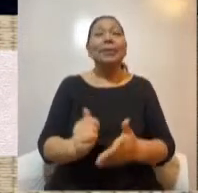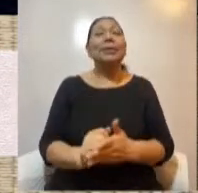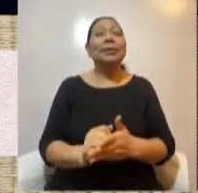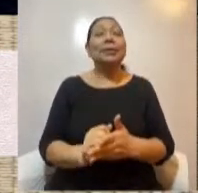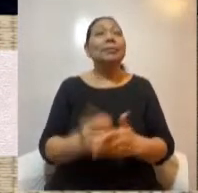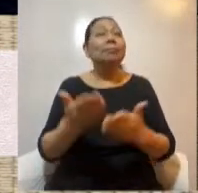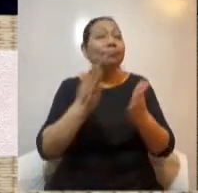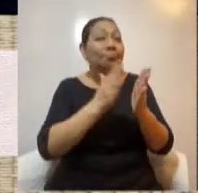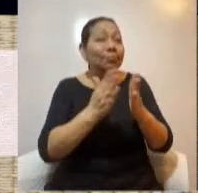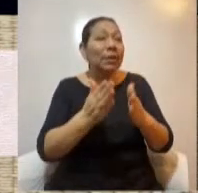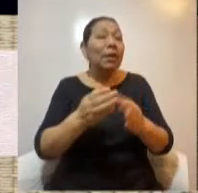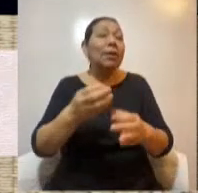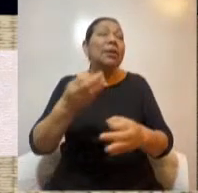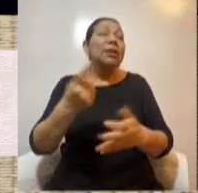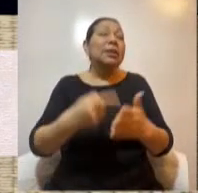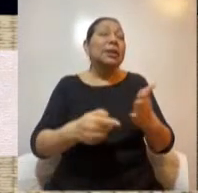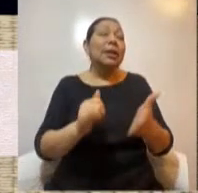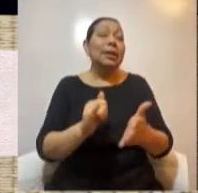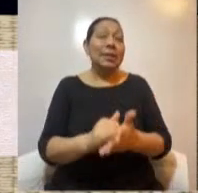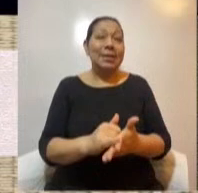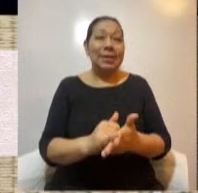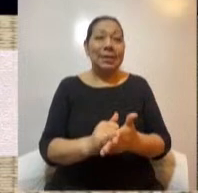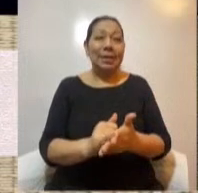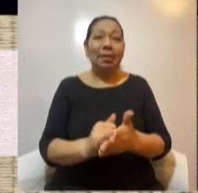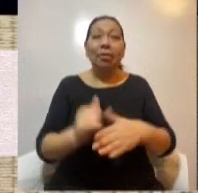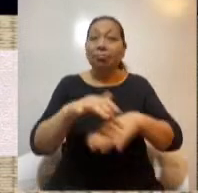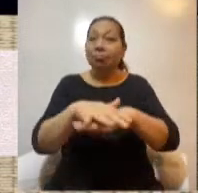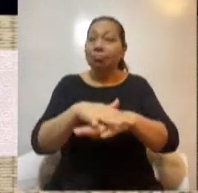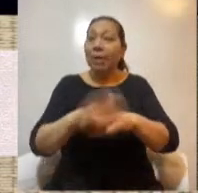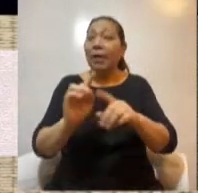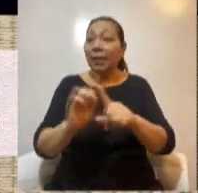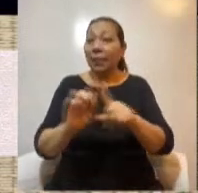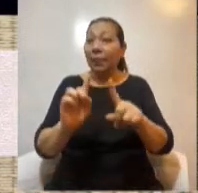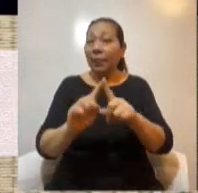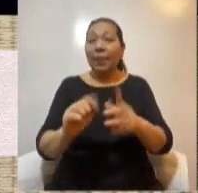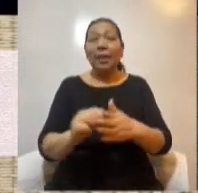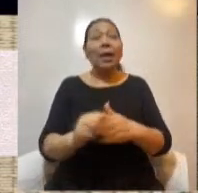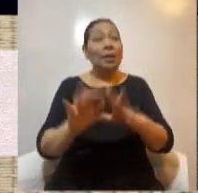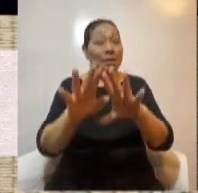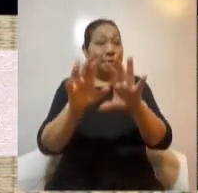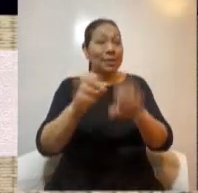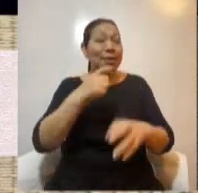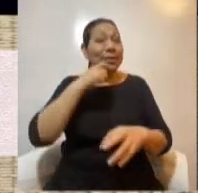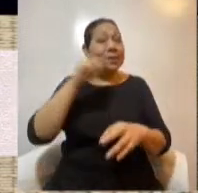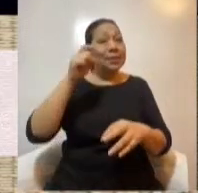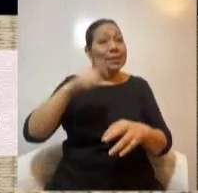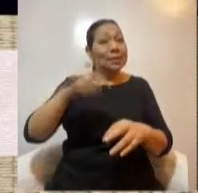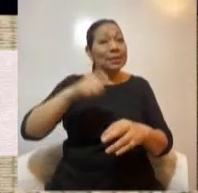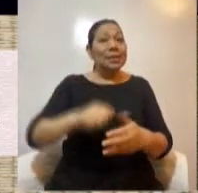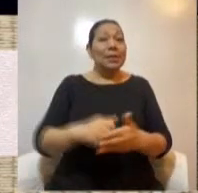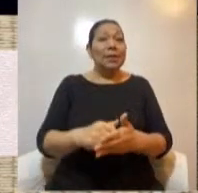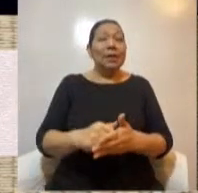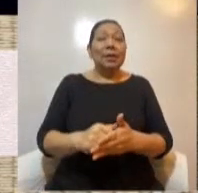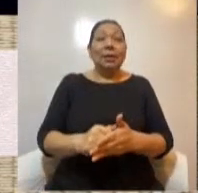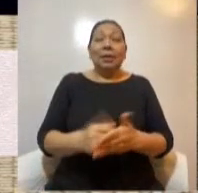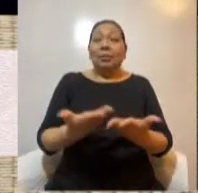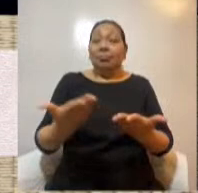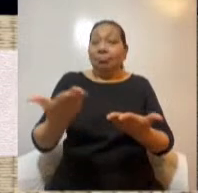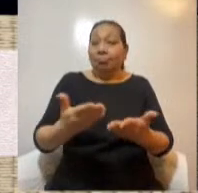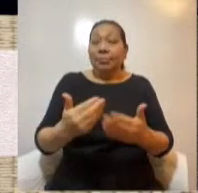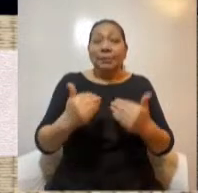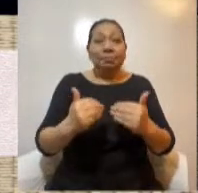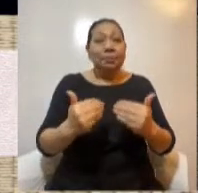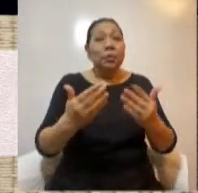de la intensidad, la determinación de la finalidad del tratamiento diferenciado, el examen de necesidad, el examen